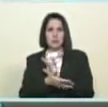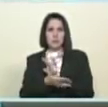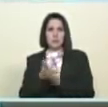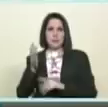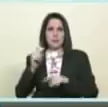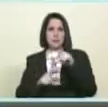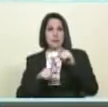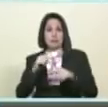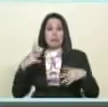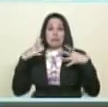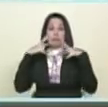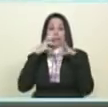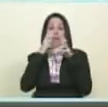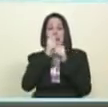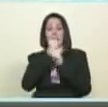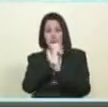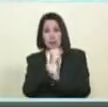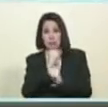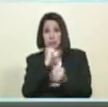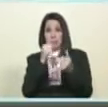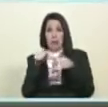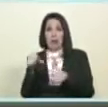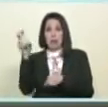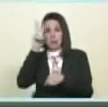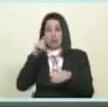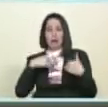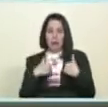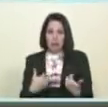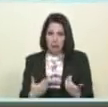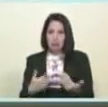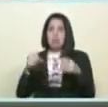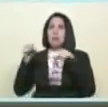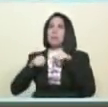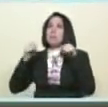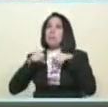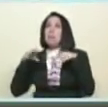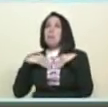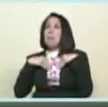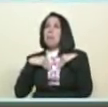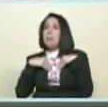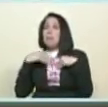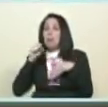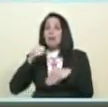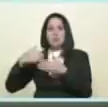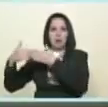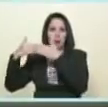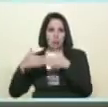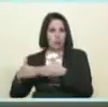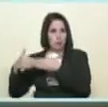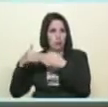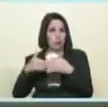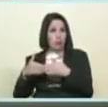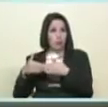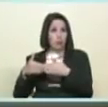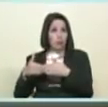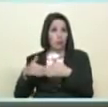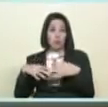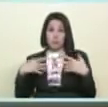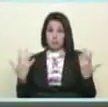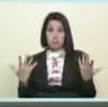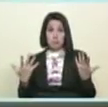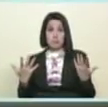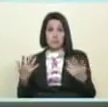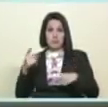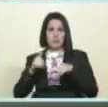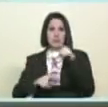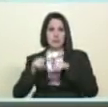Venezuela y que Venezuela se rinda ante los dictámenes del imperio estadounidense. Y yo dije, ni nos